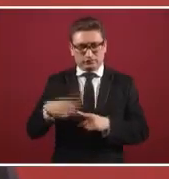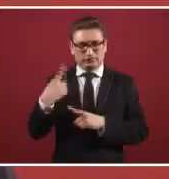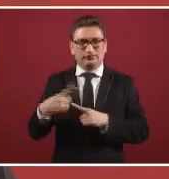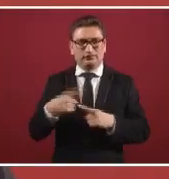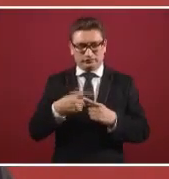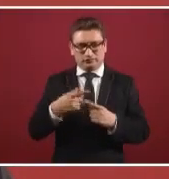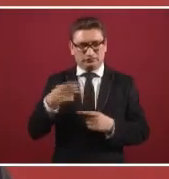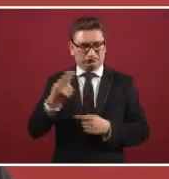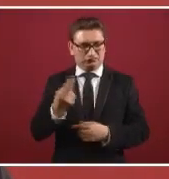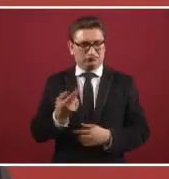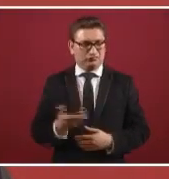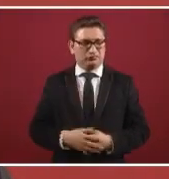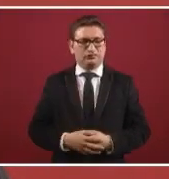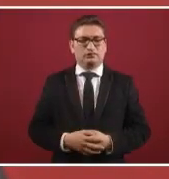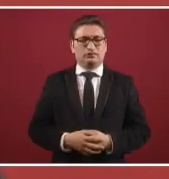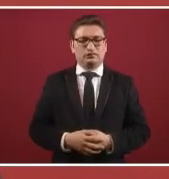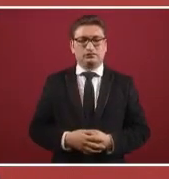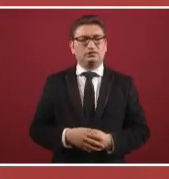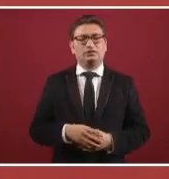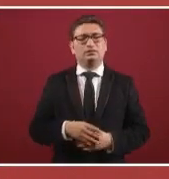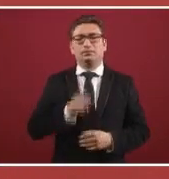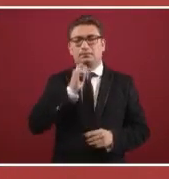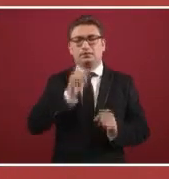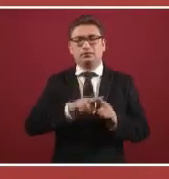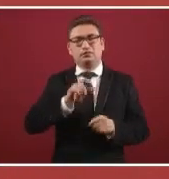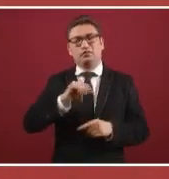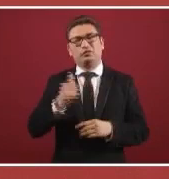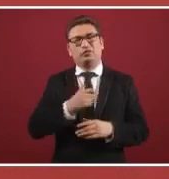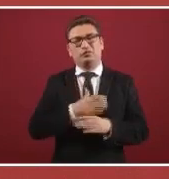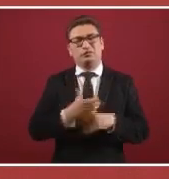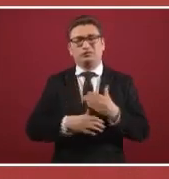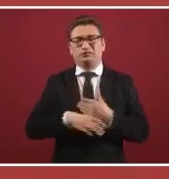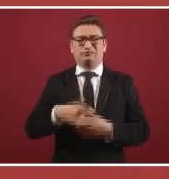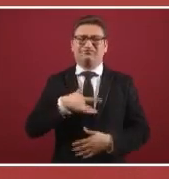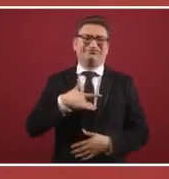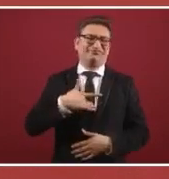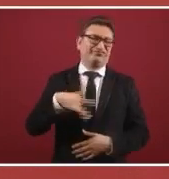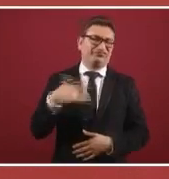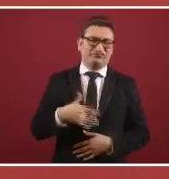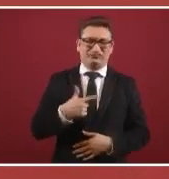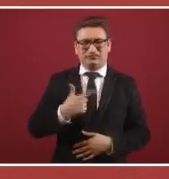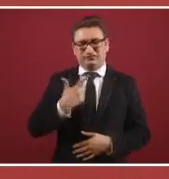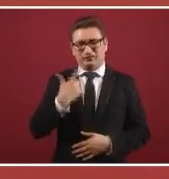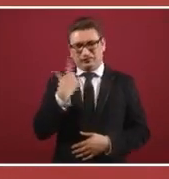Y lo mismo, otra cosa que lastima mucho, duele mucho,